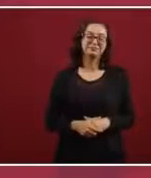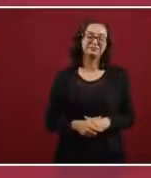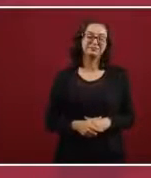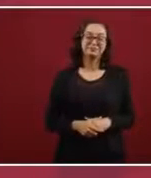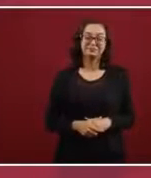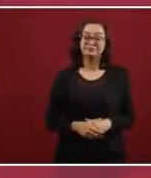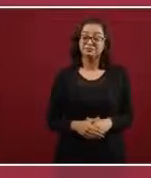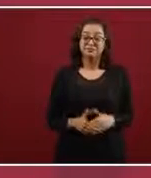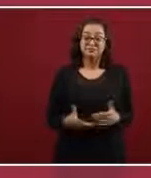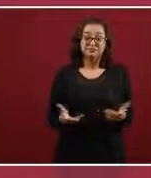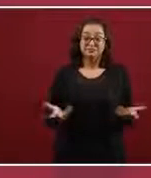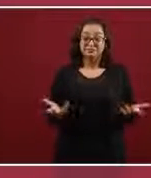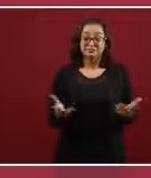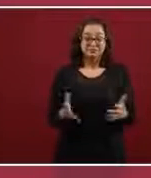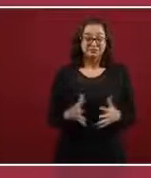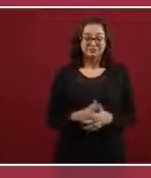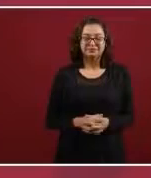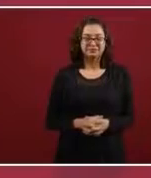es que